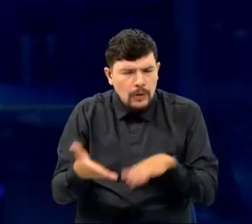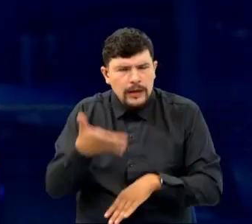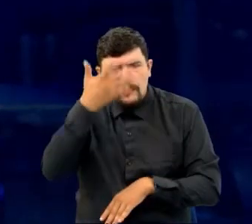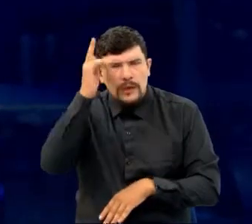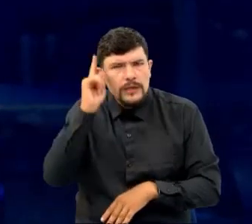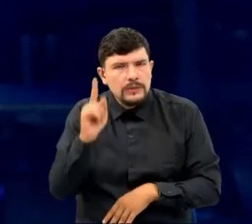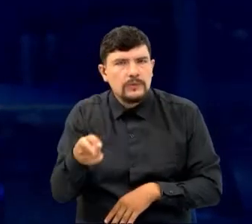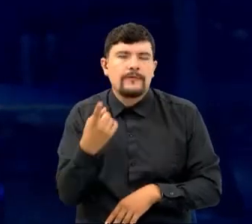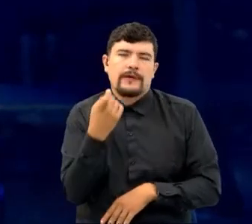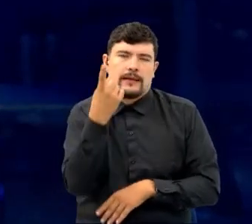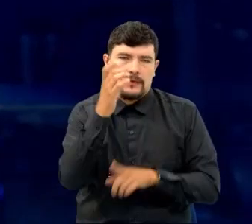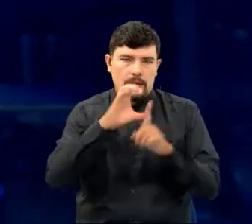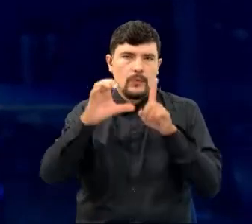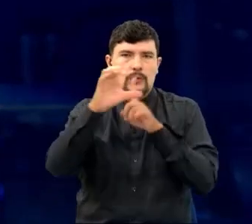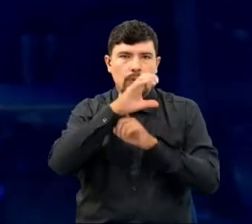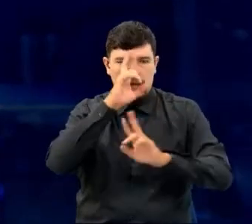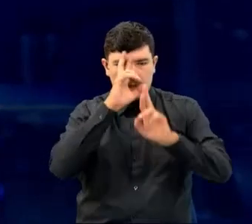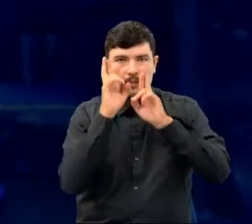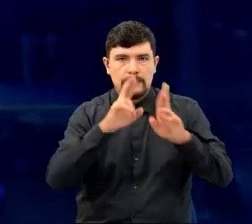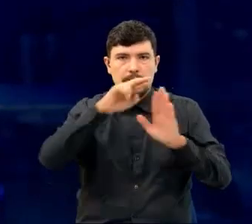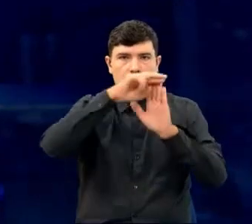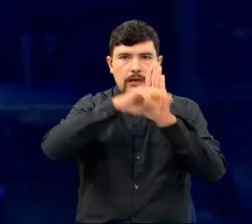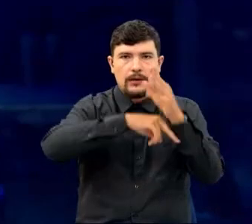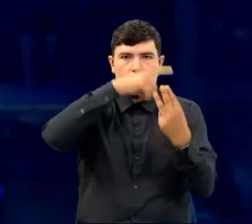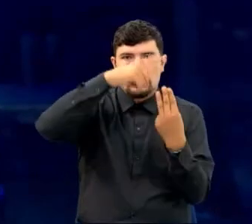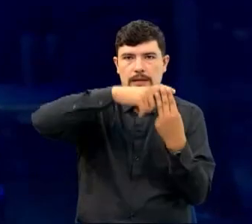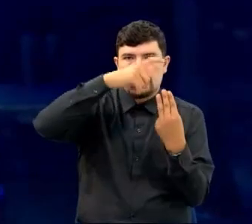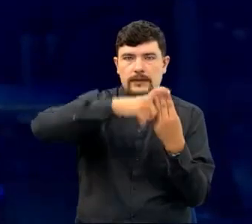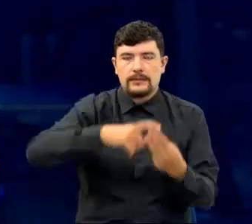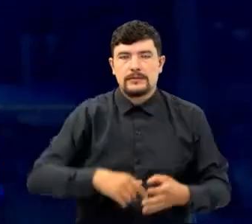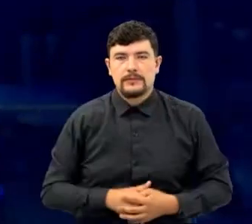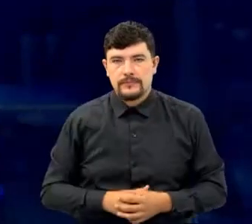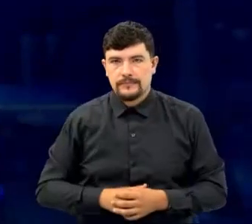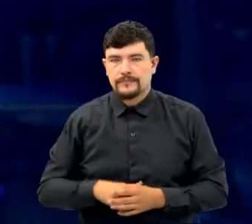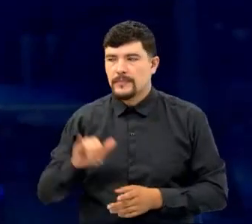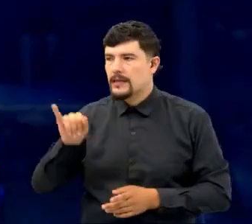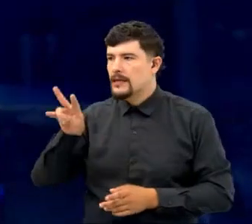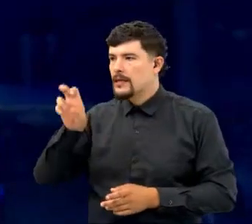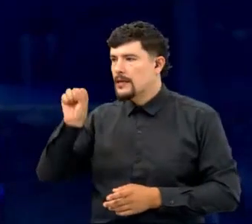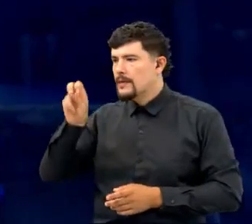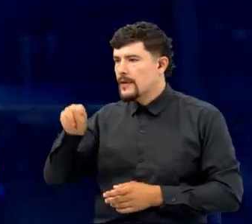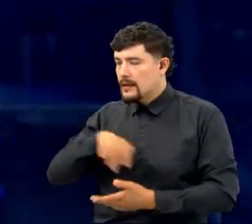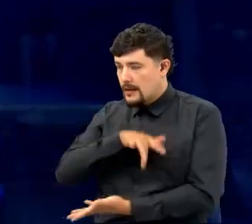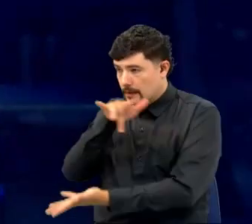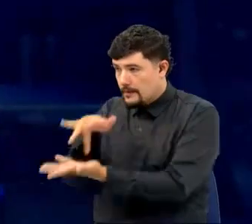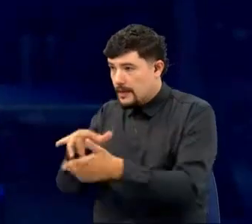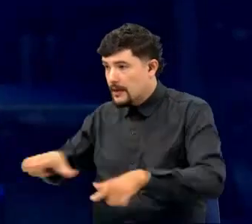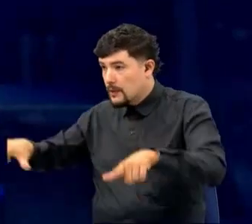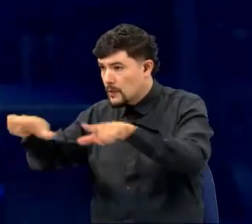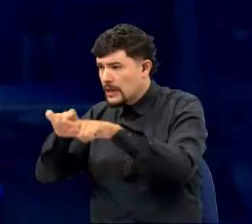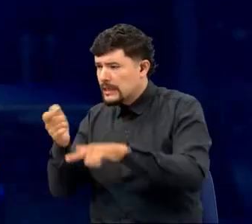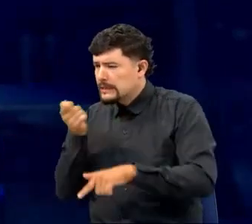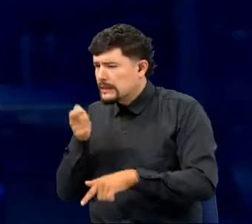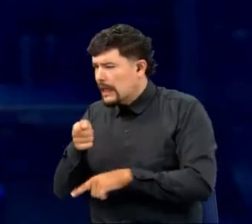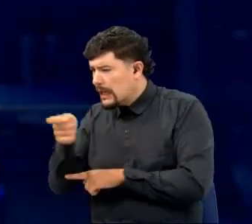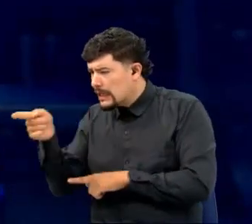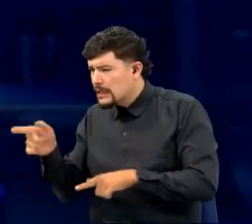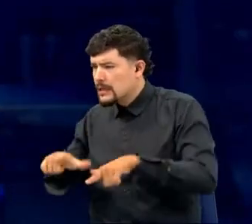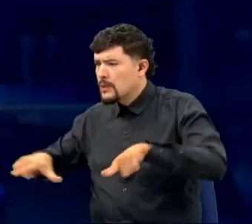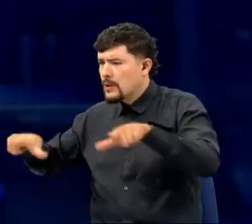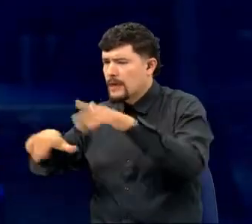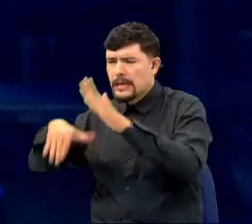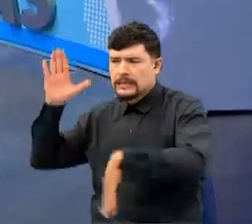falta de cultura vial. Iván Ávila, usted se encuentra en uno de esos lugares donde se presenta mayor parte de imprudencias. Buenas tardes y